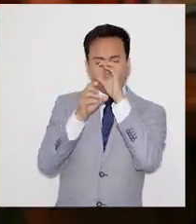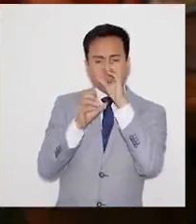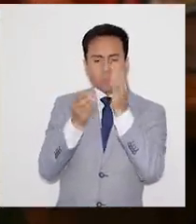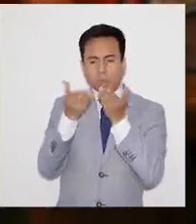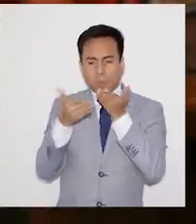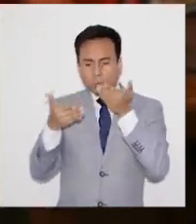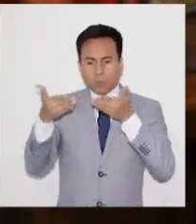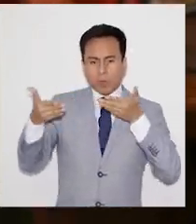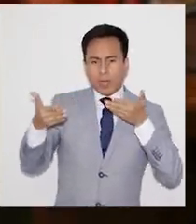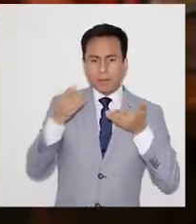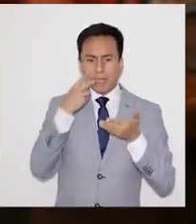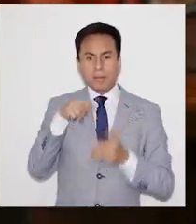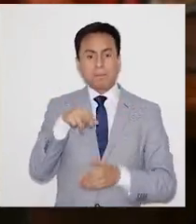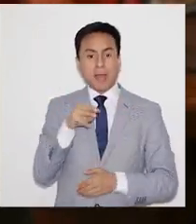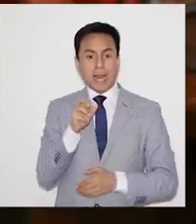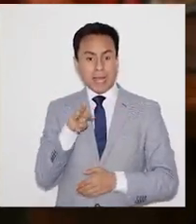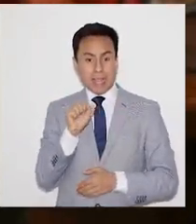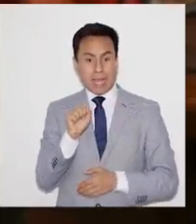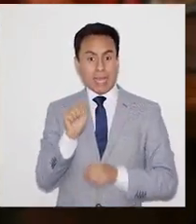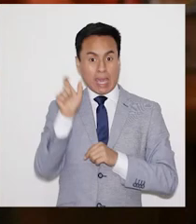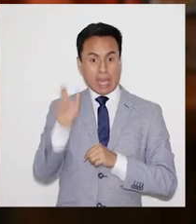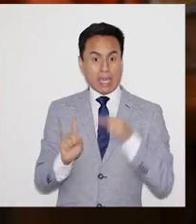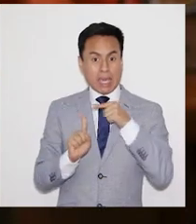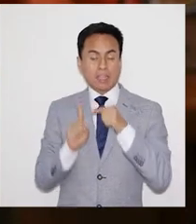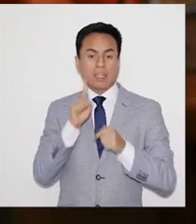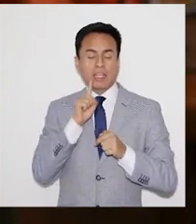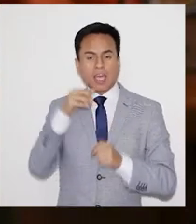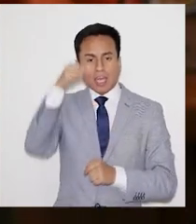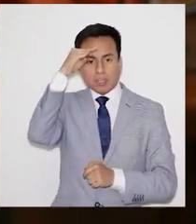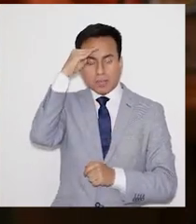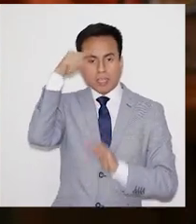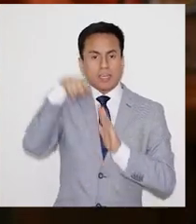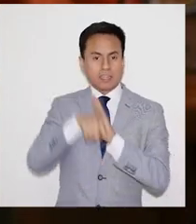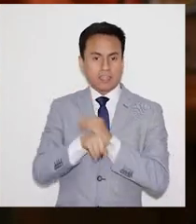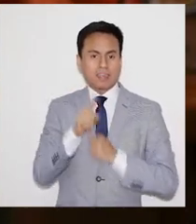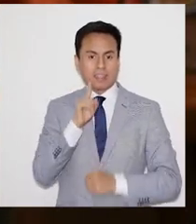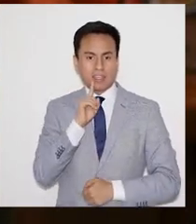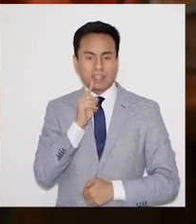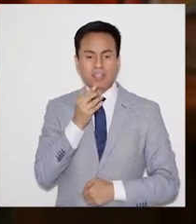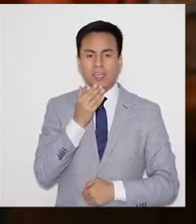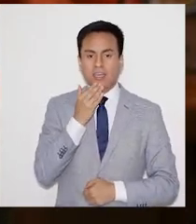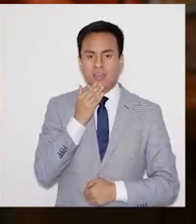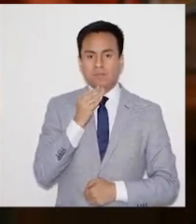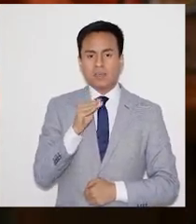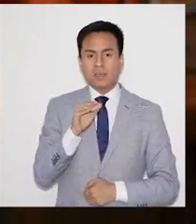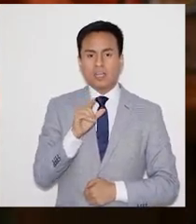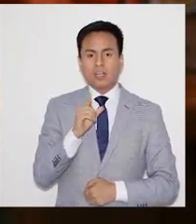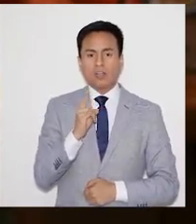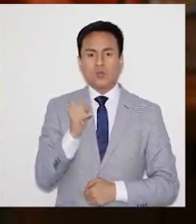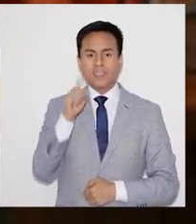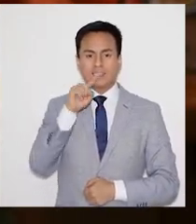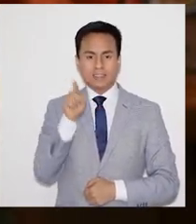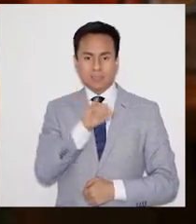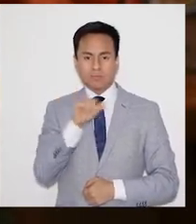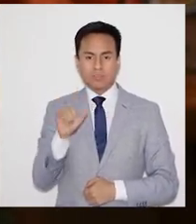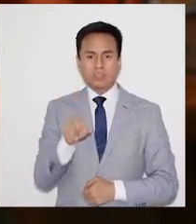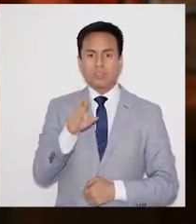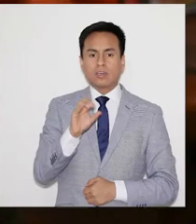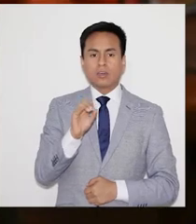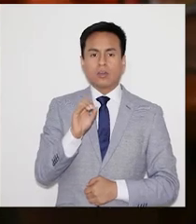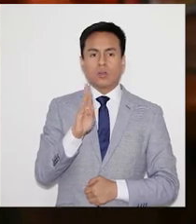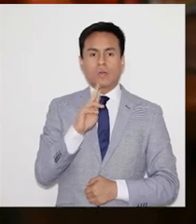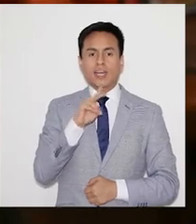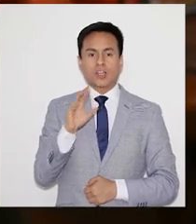dos placas. Marina Wisniewski tenía mucha experiencia y también la tenía Luis Eduardo González y después Roberto